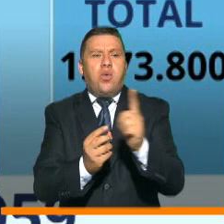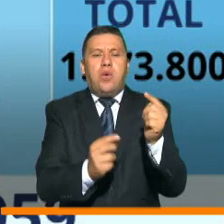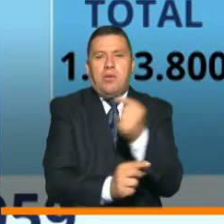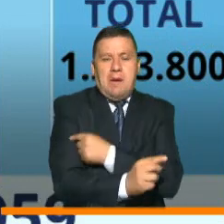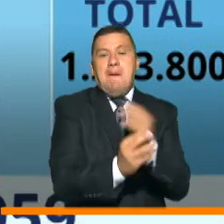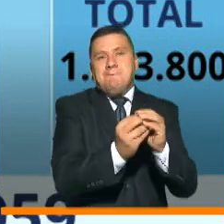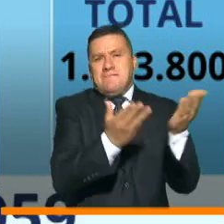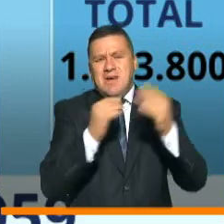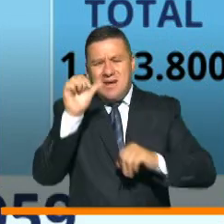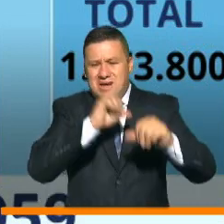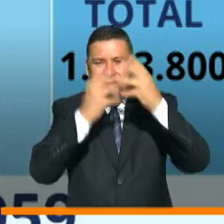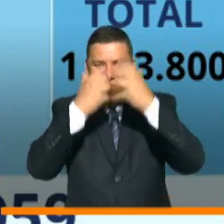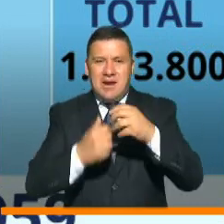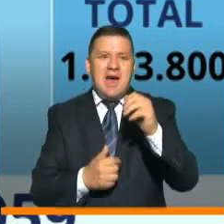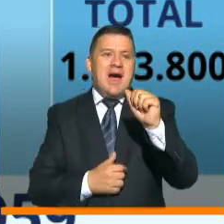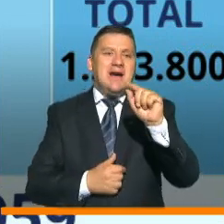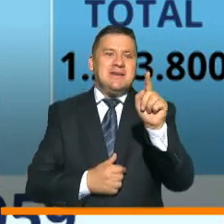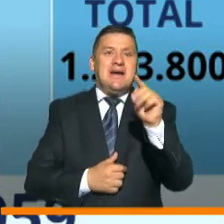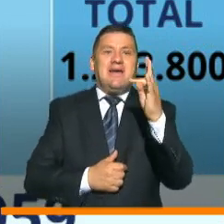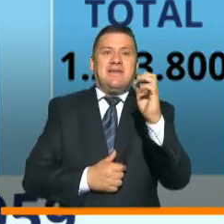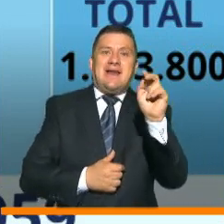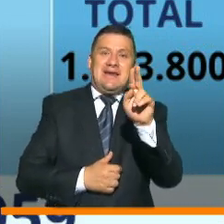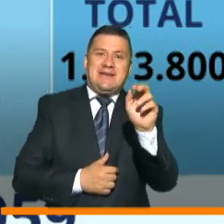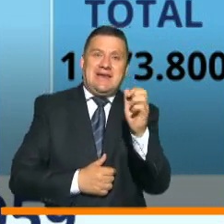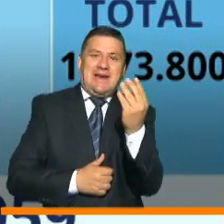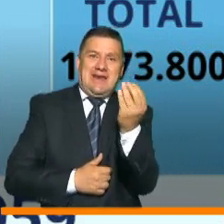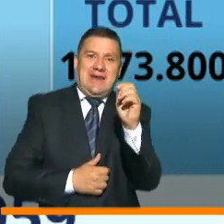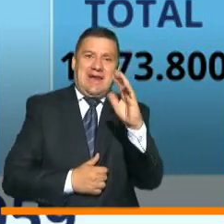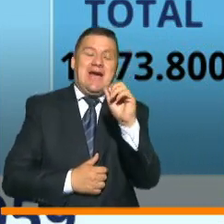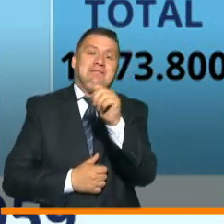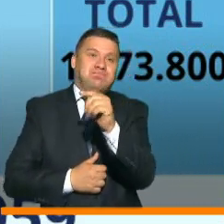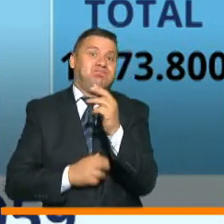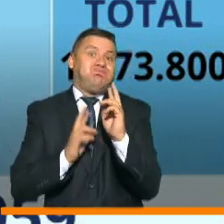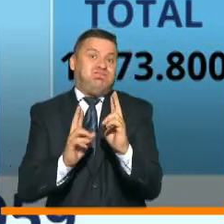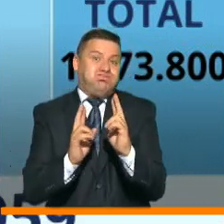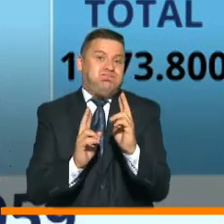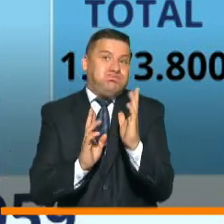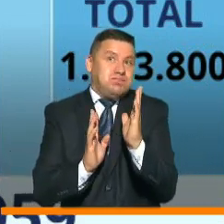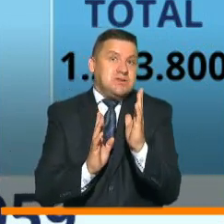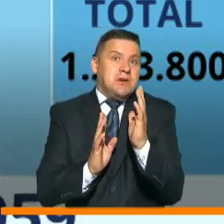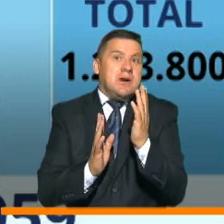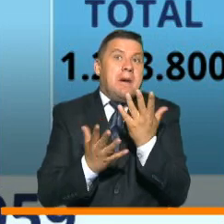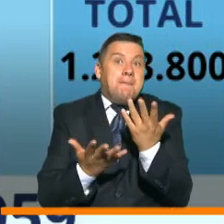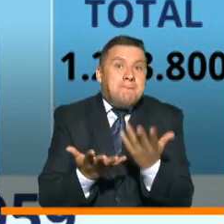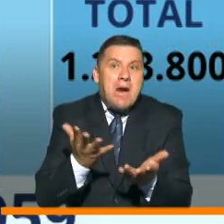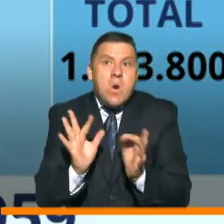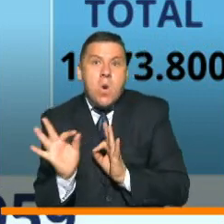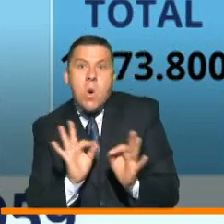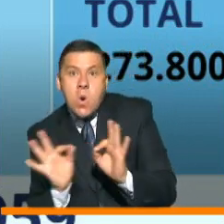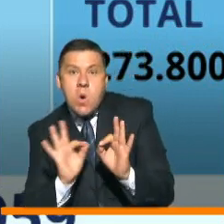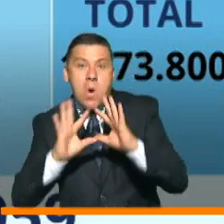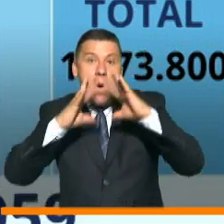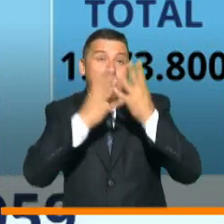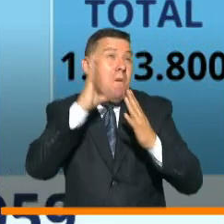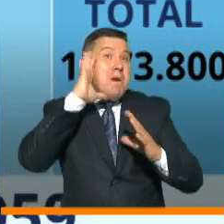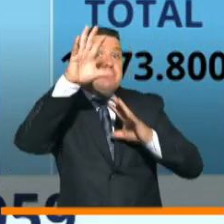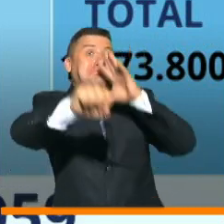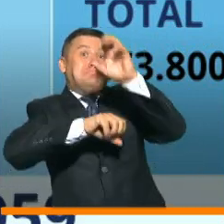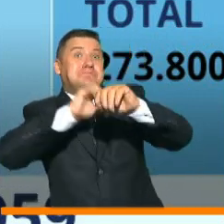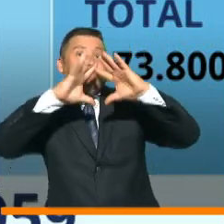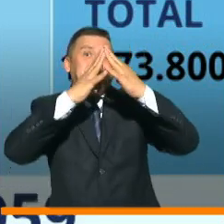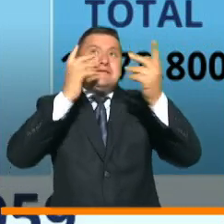dosis de la farmacéutica AstraZeneca. Es esta tentativa. Nosotros sabemos que los temas logísticos en el mundo están